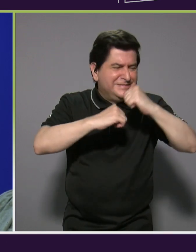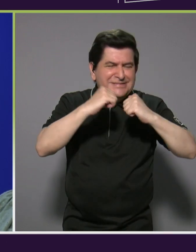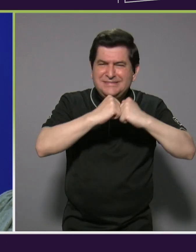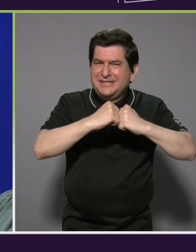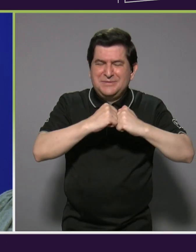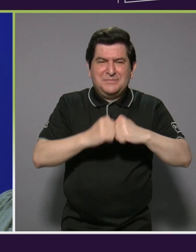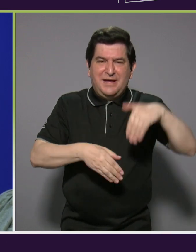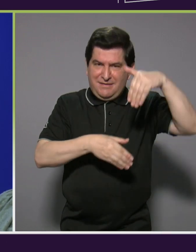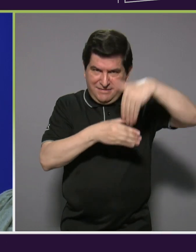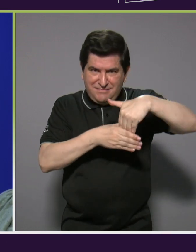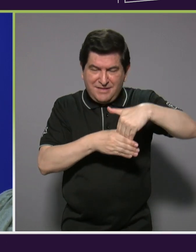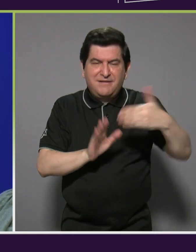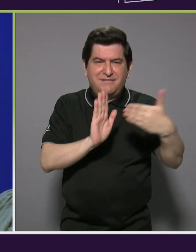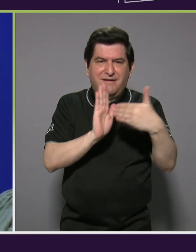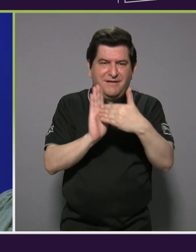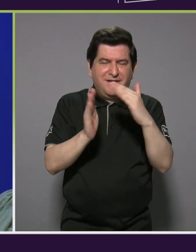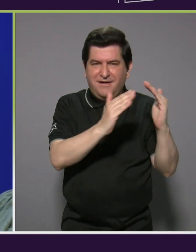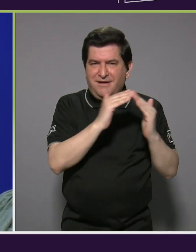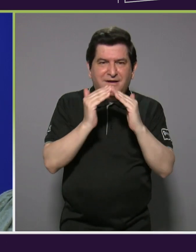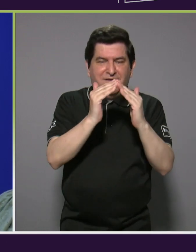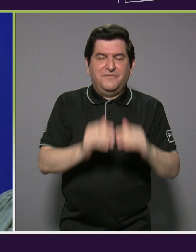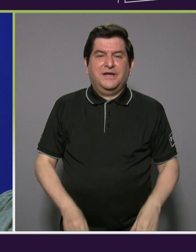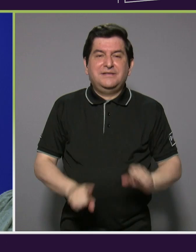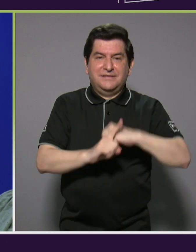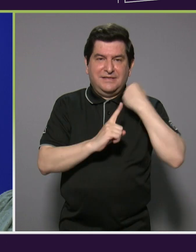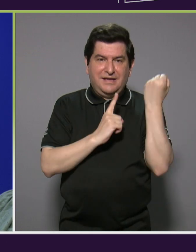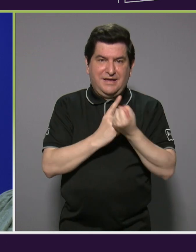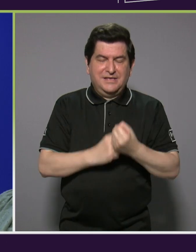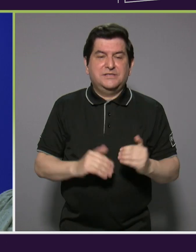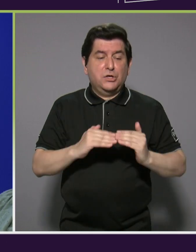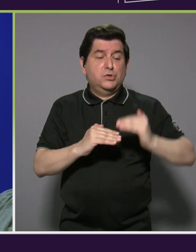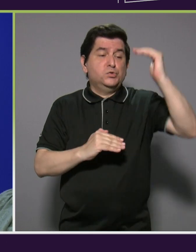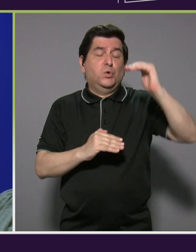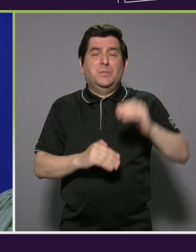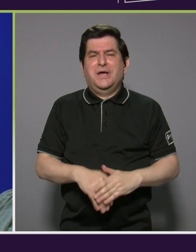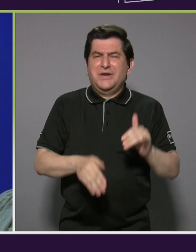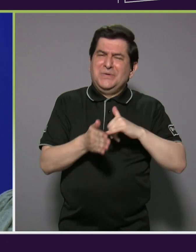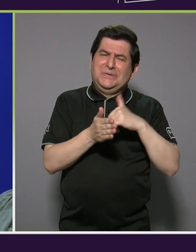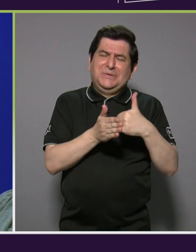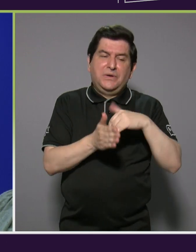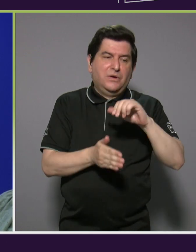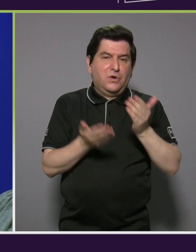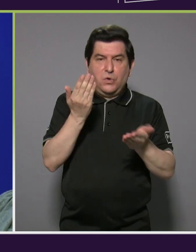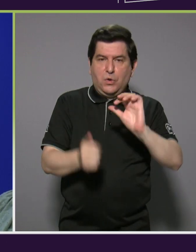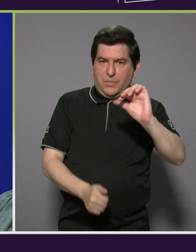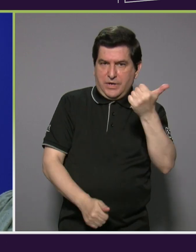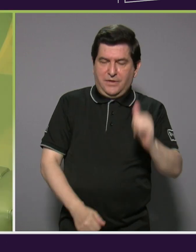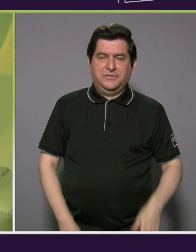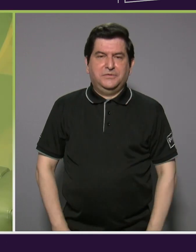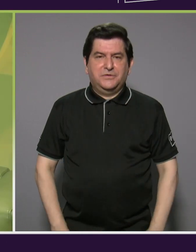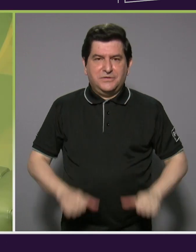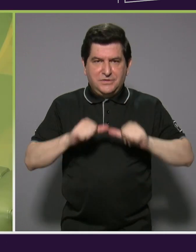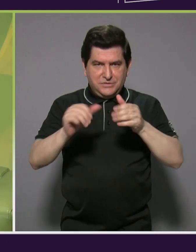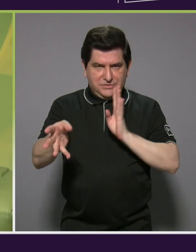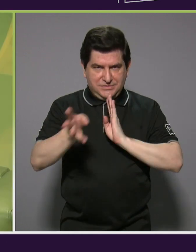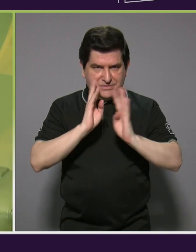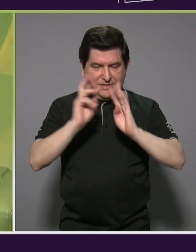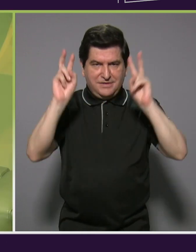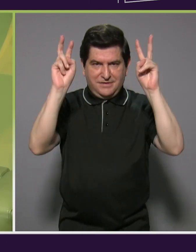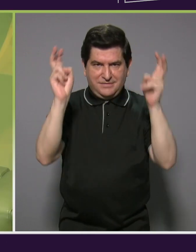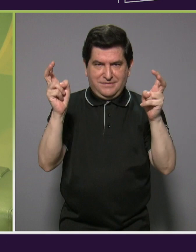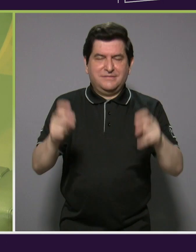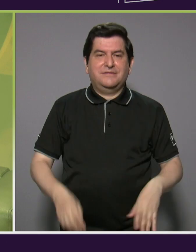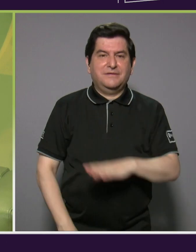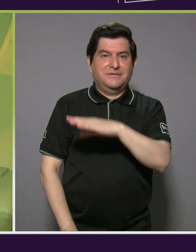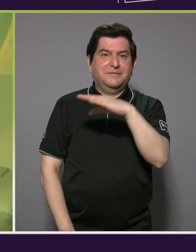donde afecta a esta población que tiene condiciones de mayor vulnerabilidad que otras poblaciones. Y vamos a seguir conversando sobre este tema